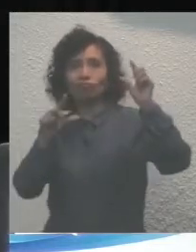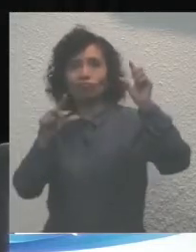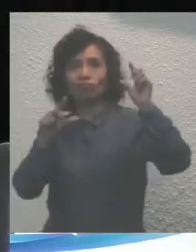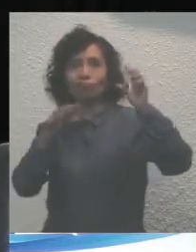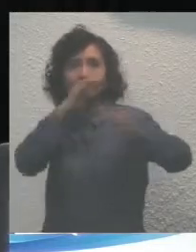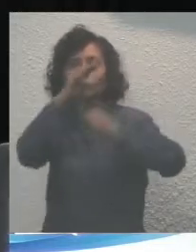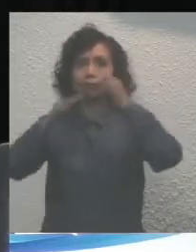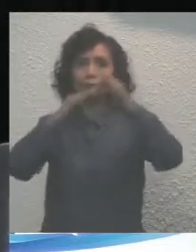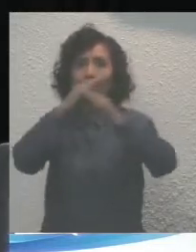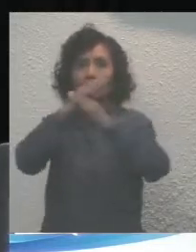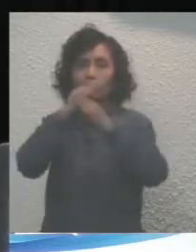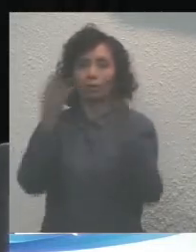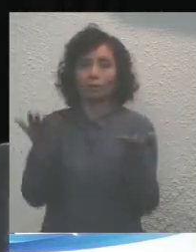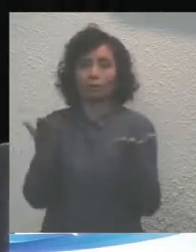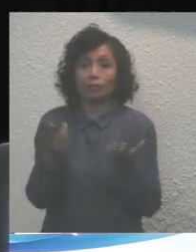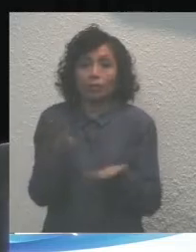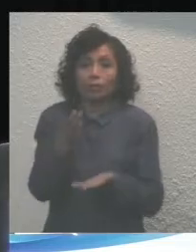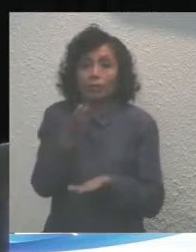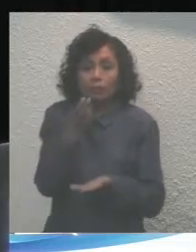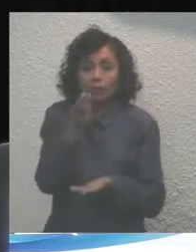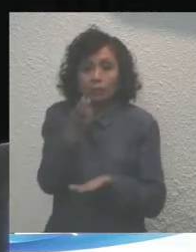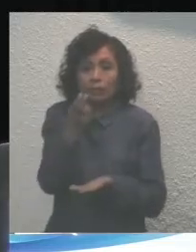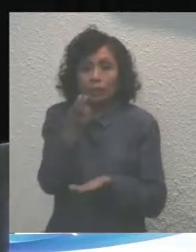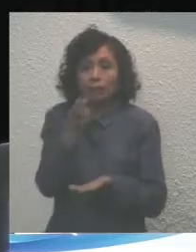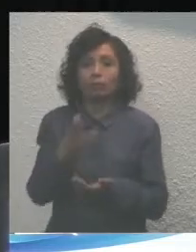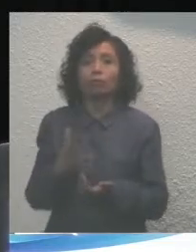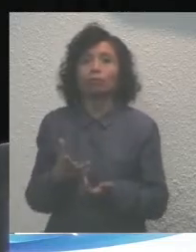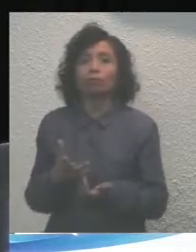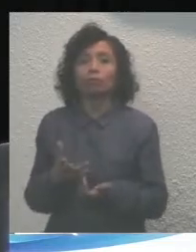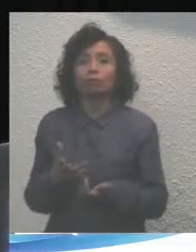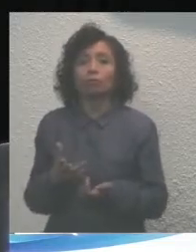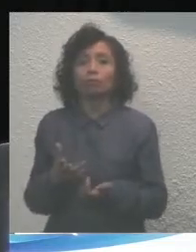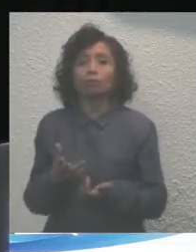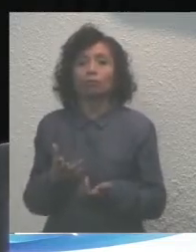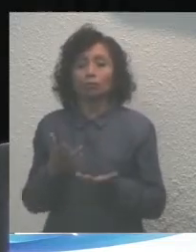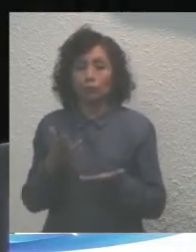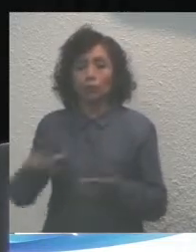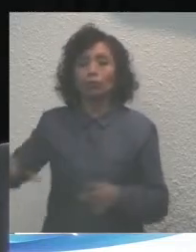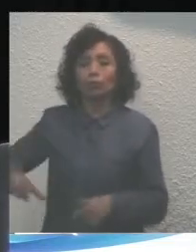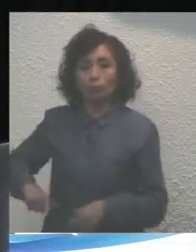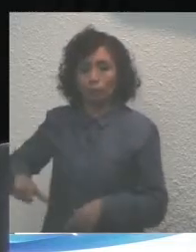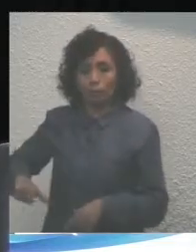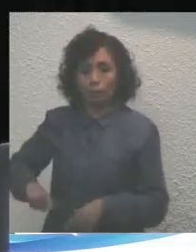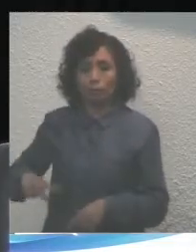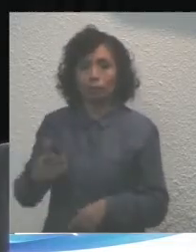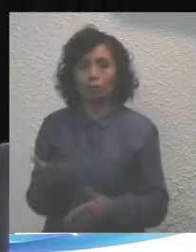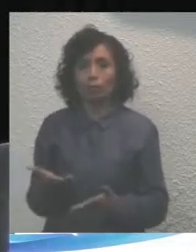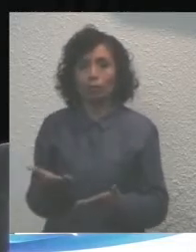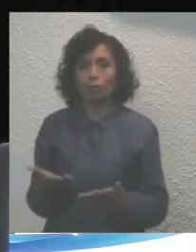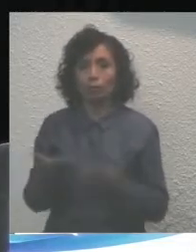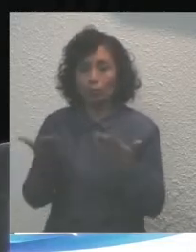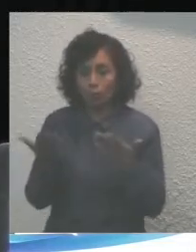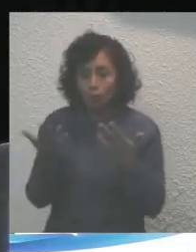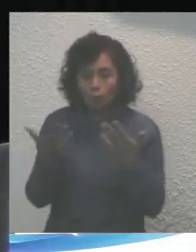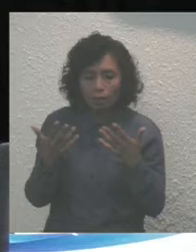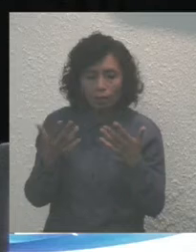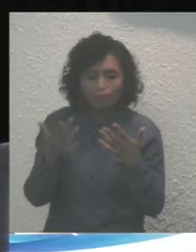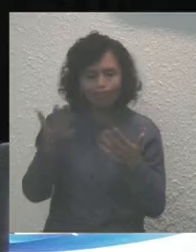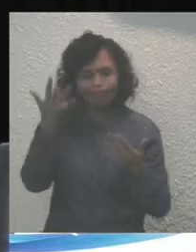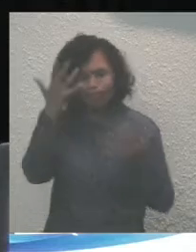mundial. Y justamente en ese contexto, señor gobernador, con el que